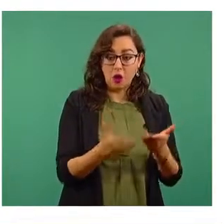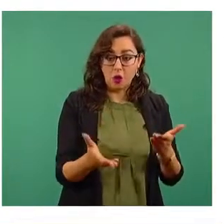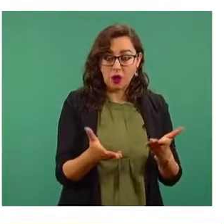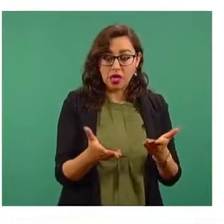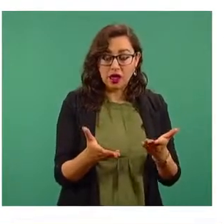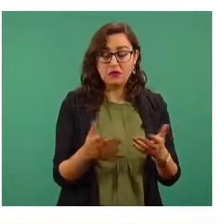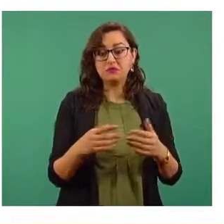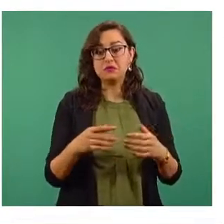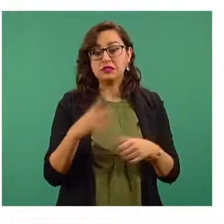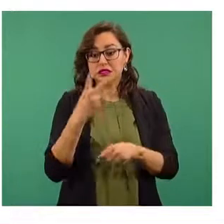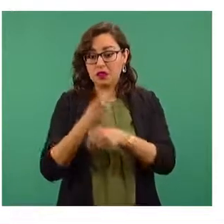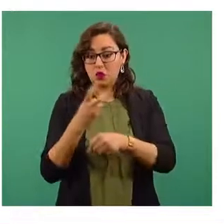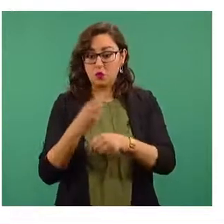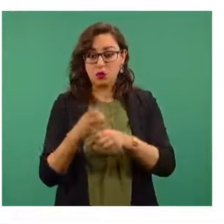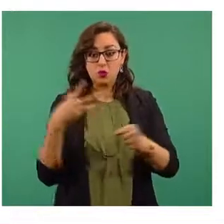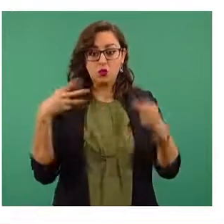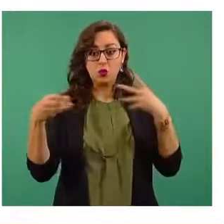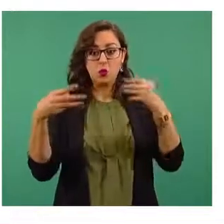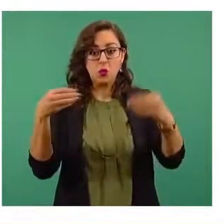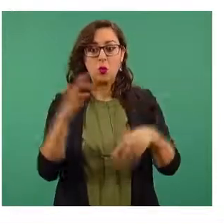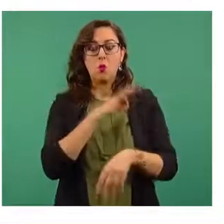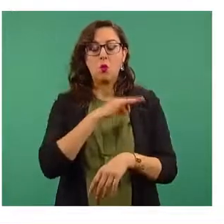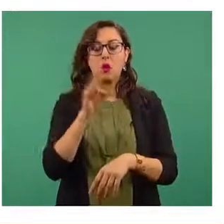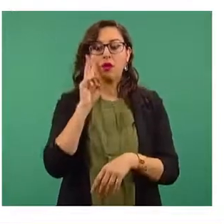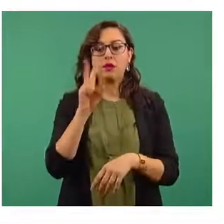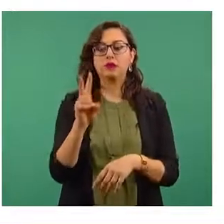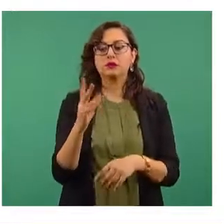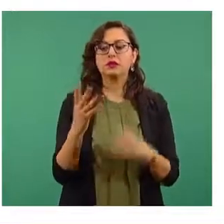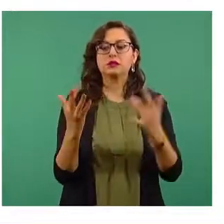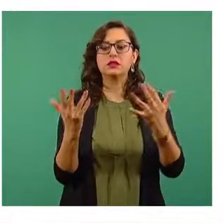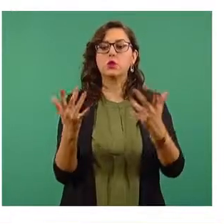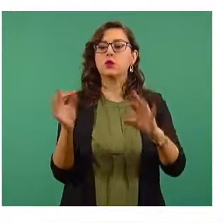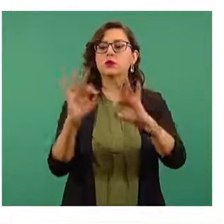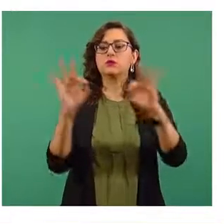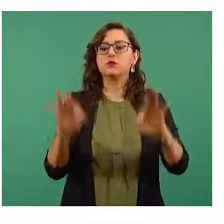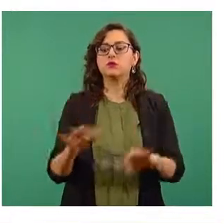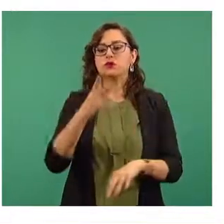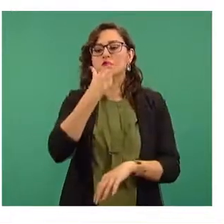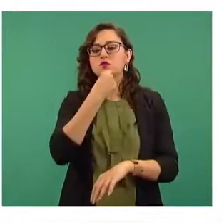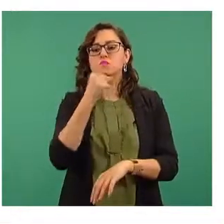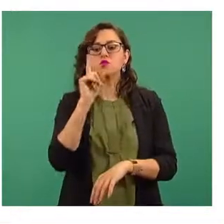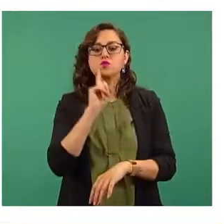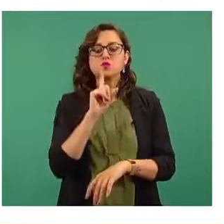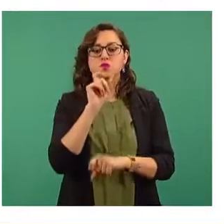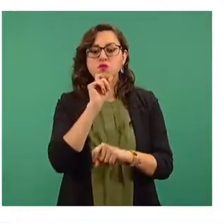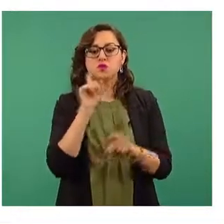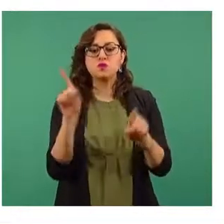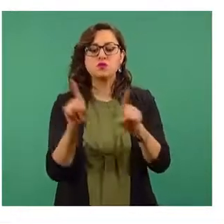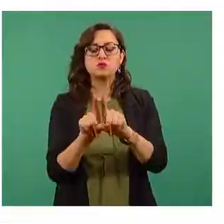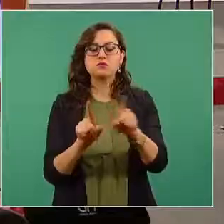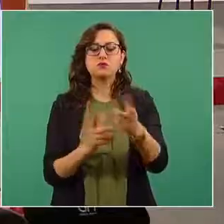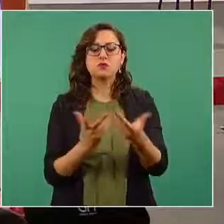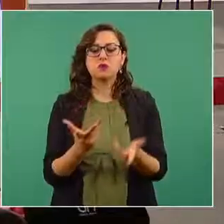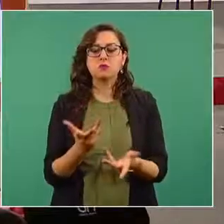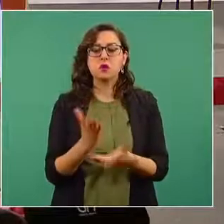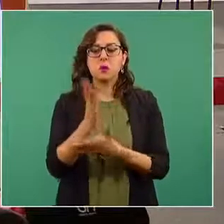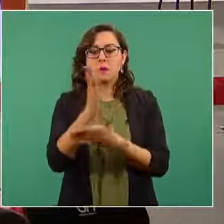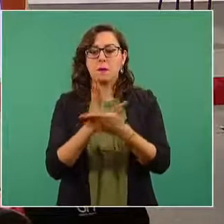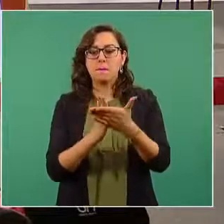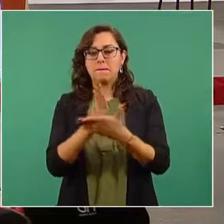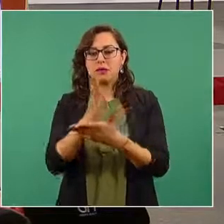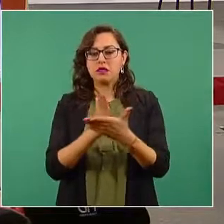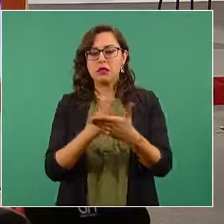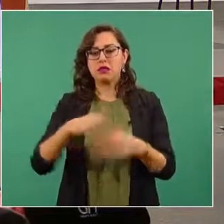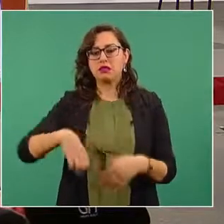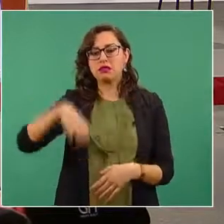desde luego, como ustedes pueden ver, la mediana de edad donde se ubica más es de 43 años, gente más joven. La siguiente, por